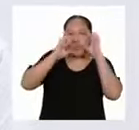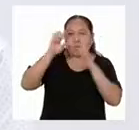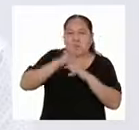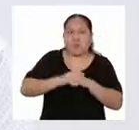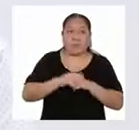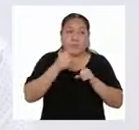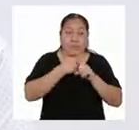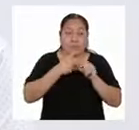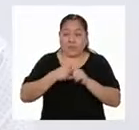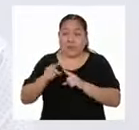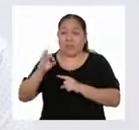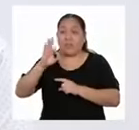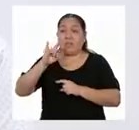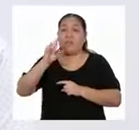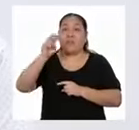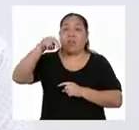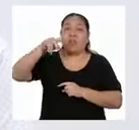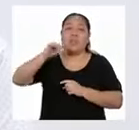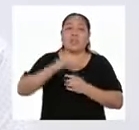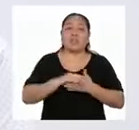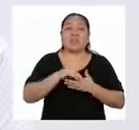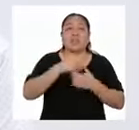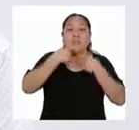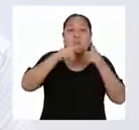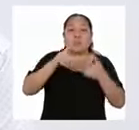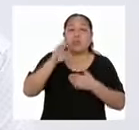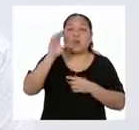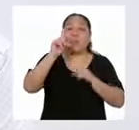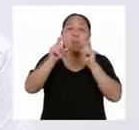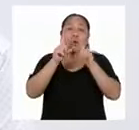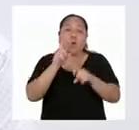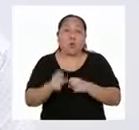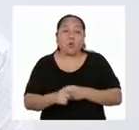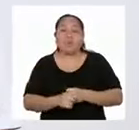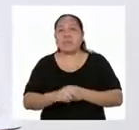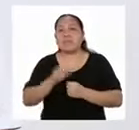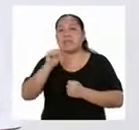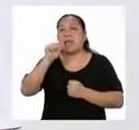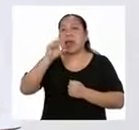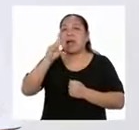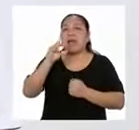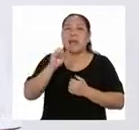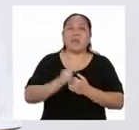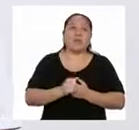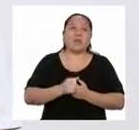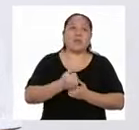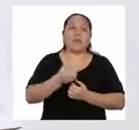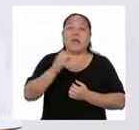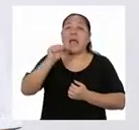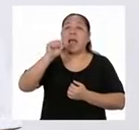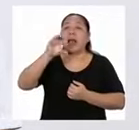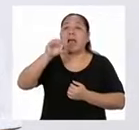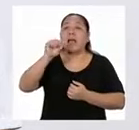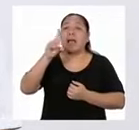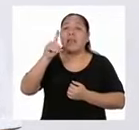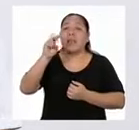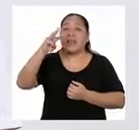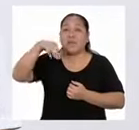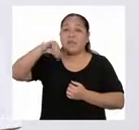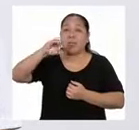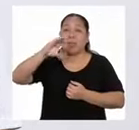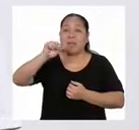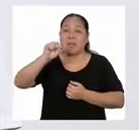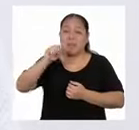diversas. Hay fuentes de divulgación, de consulta, académicas y oficiales. Las académicas las llamamos así porque han pasado